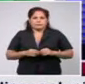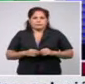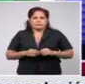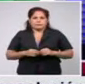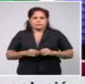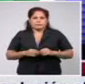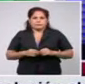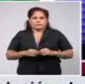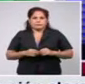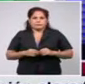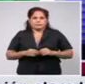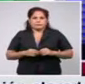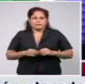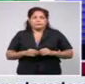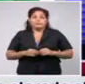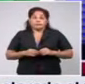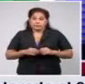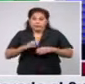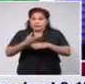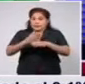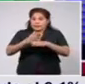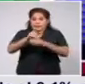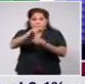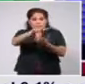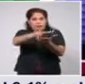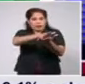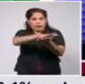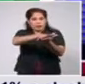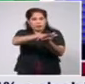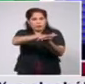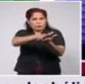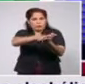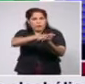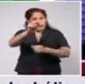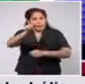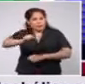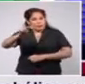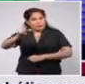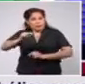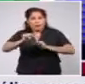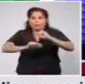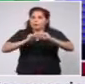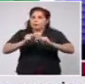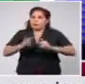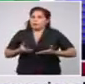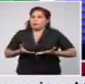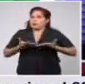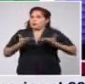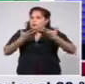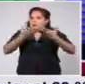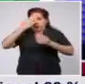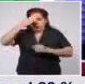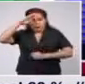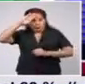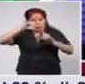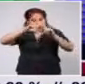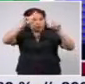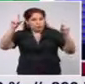de ayer. Eso hace que el acumulado de pacientes recuperados en Cuba,